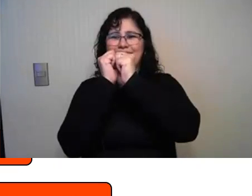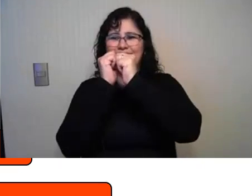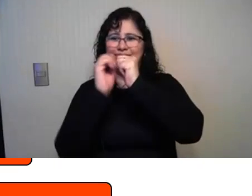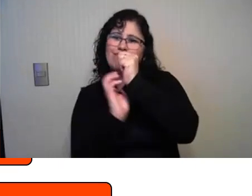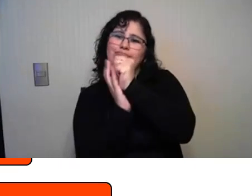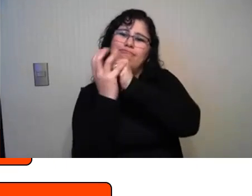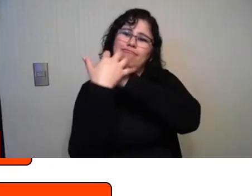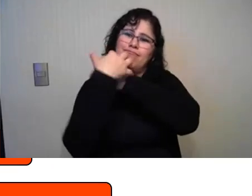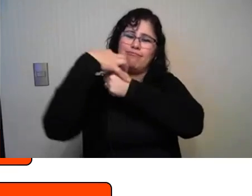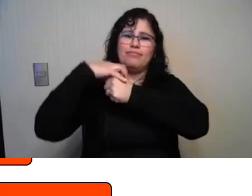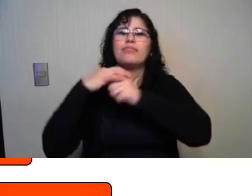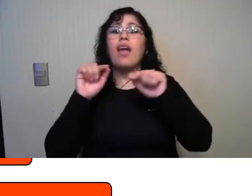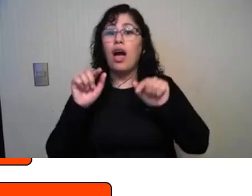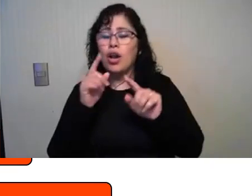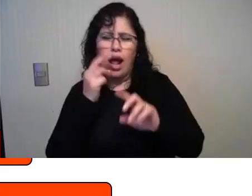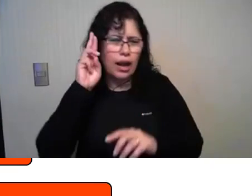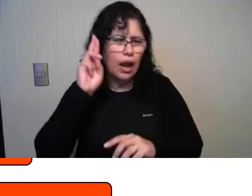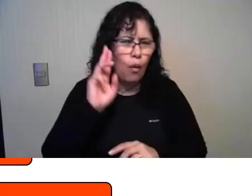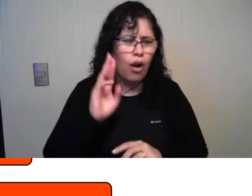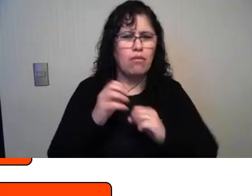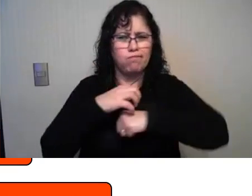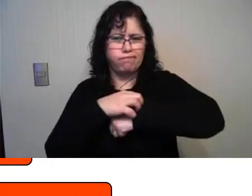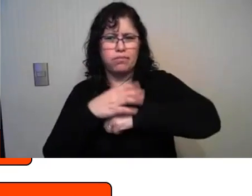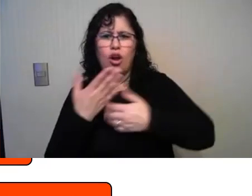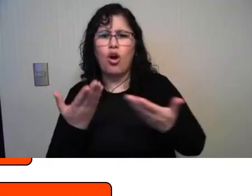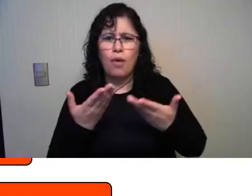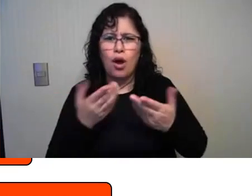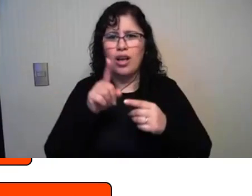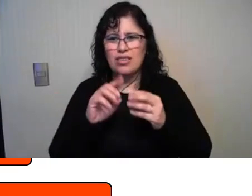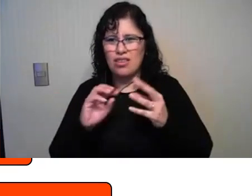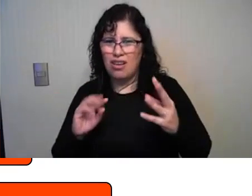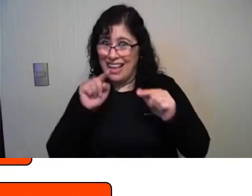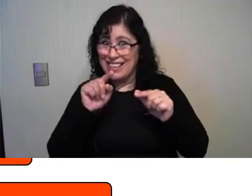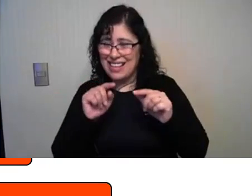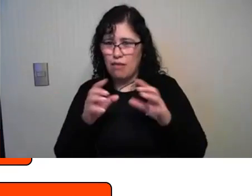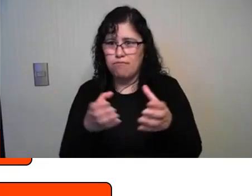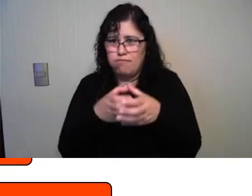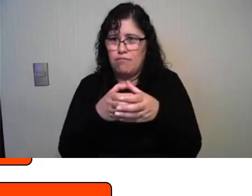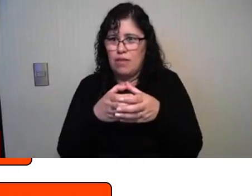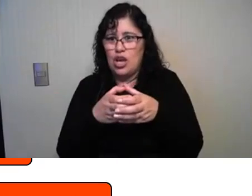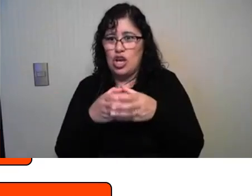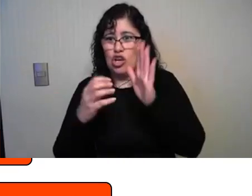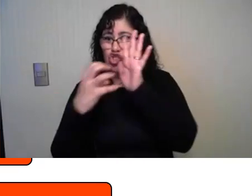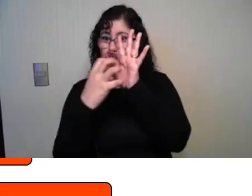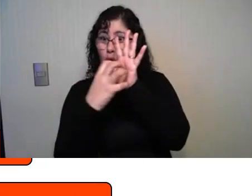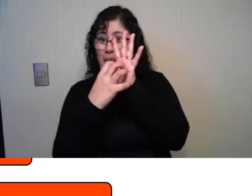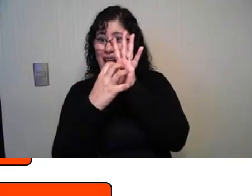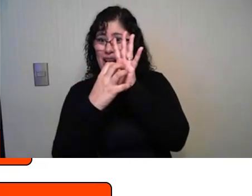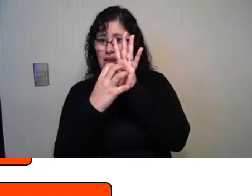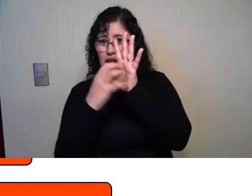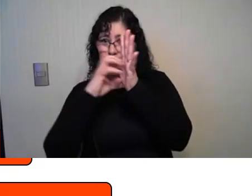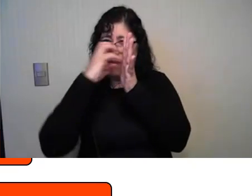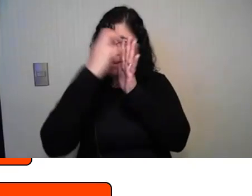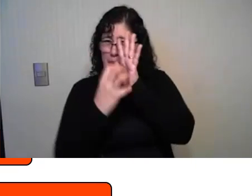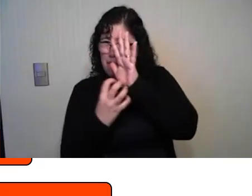Recuerden que un ganglio es un conjunto de somas neuronales, cuerpos de